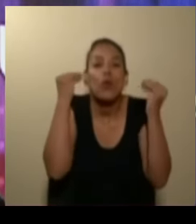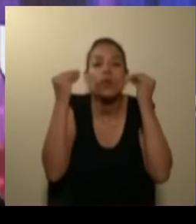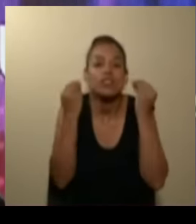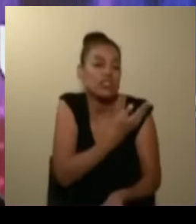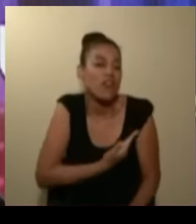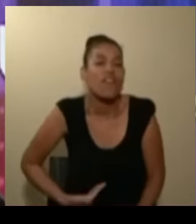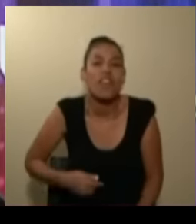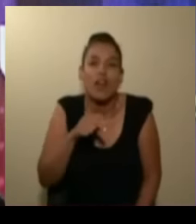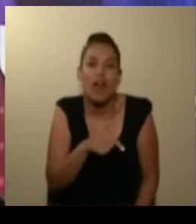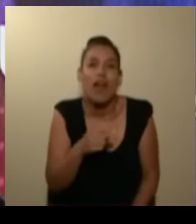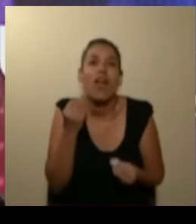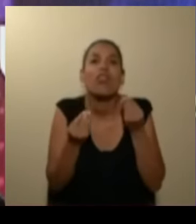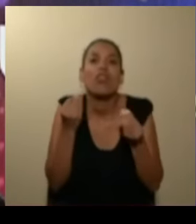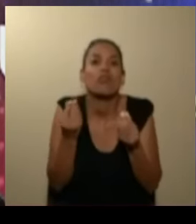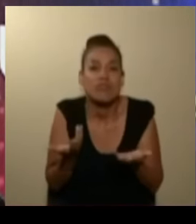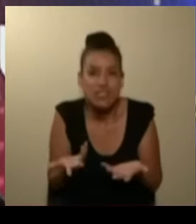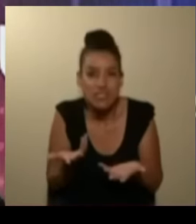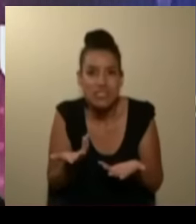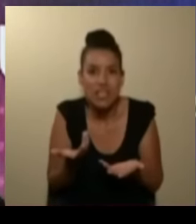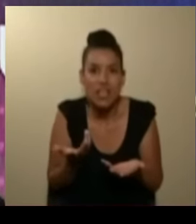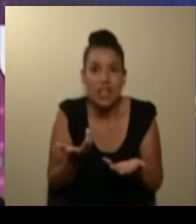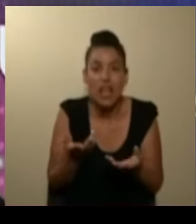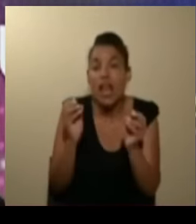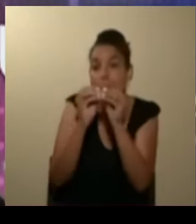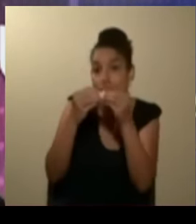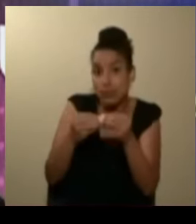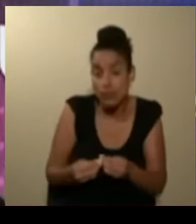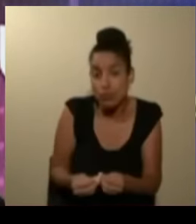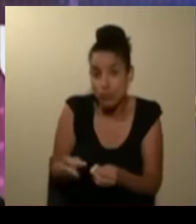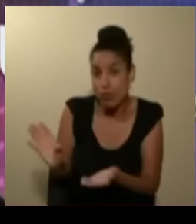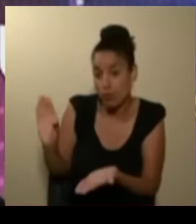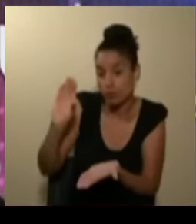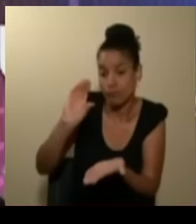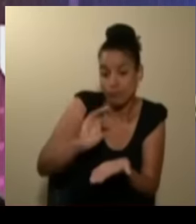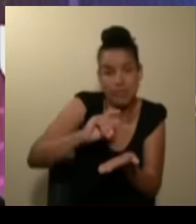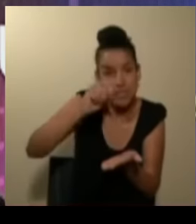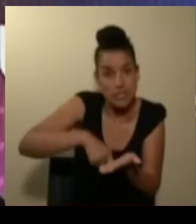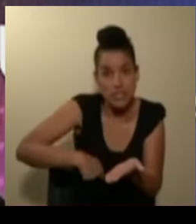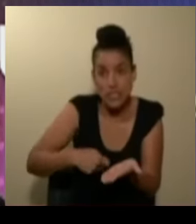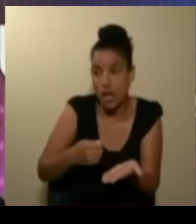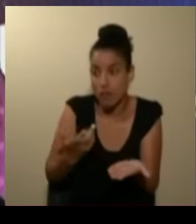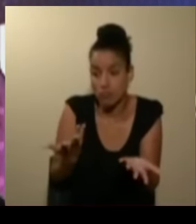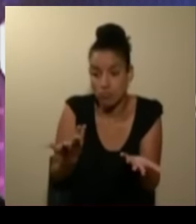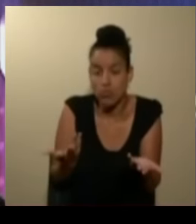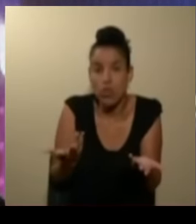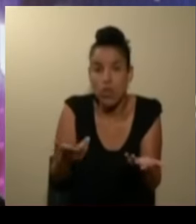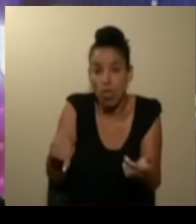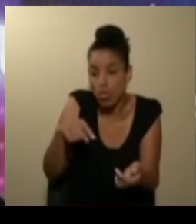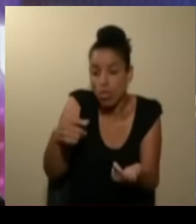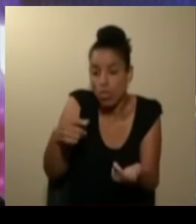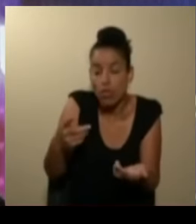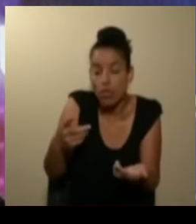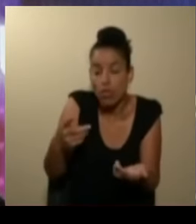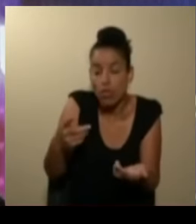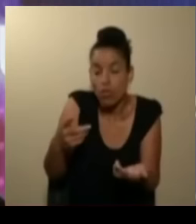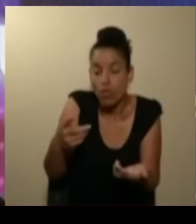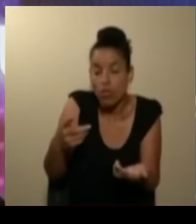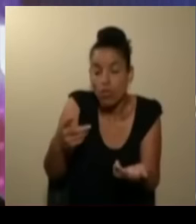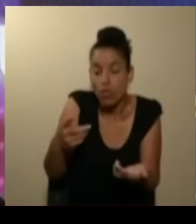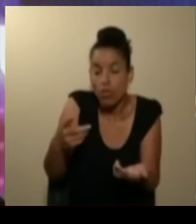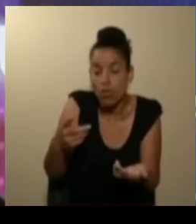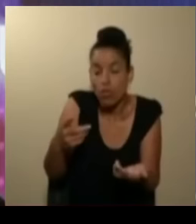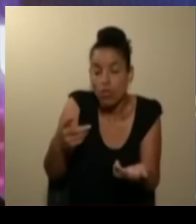pasó con el presupuesto del Fondo Nacional de Garantías? Pues el gobierno redujo los recursos para